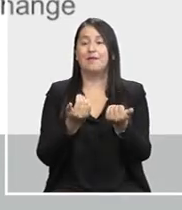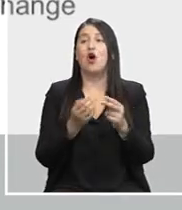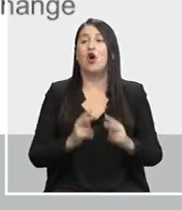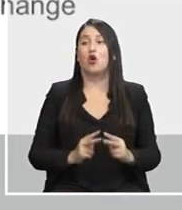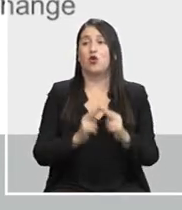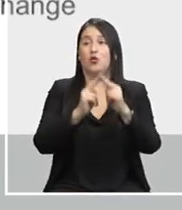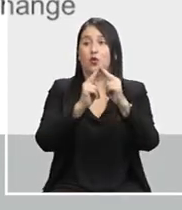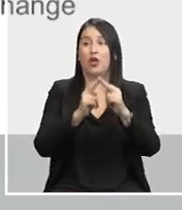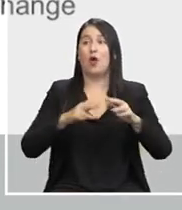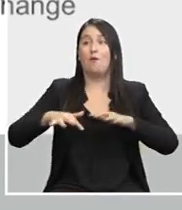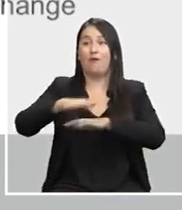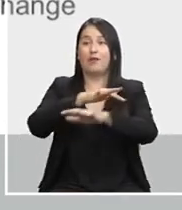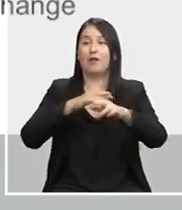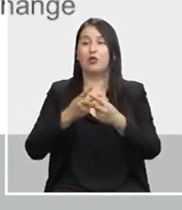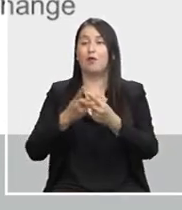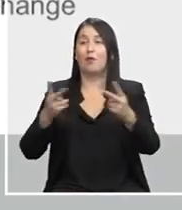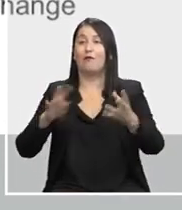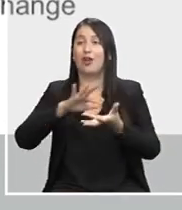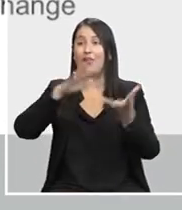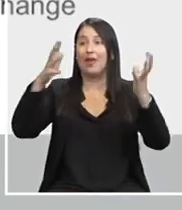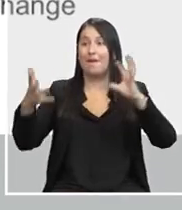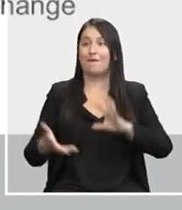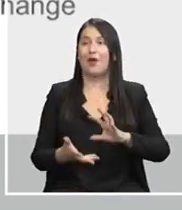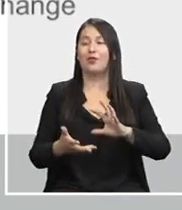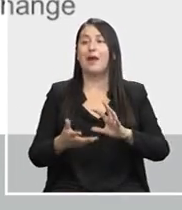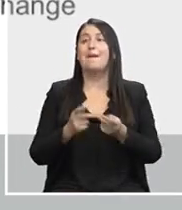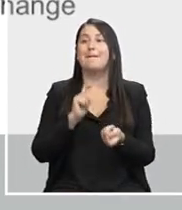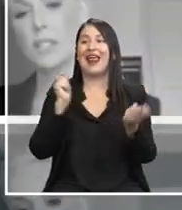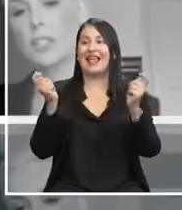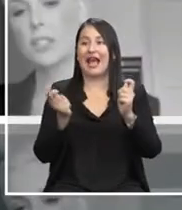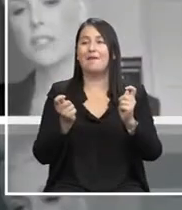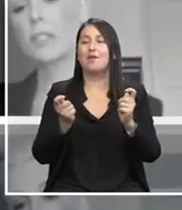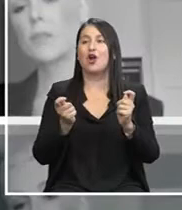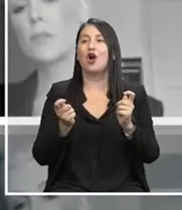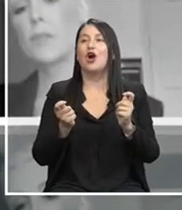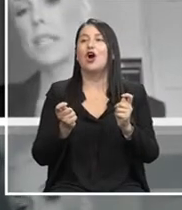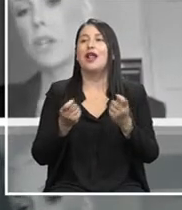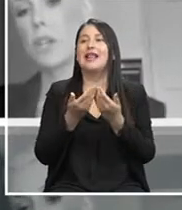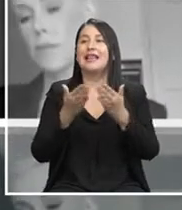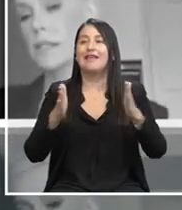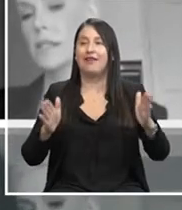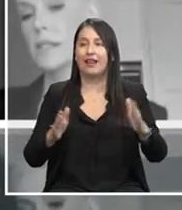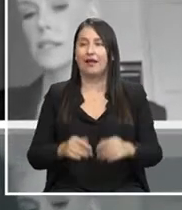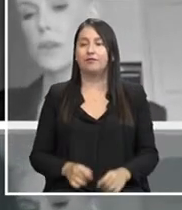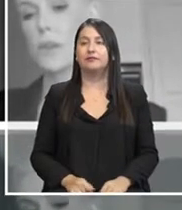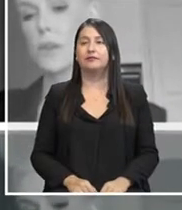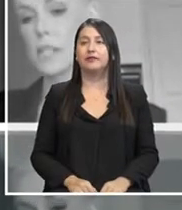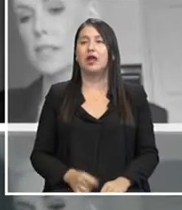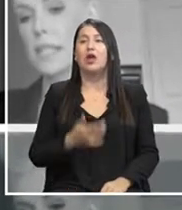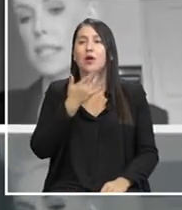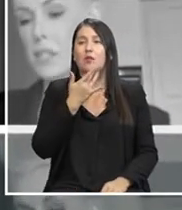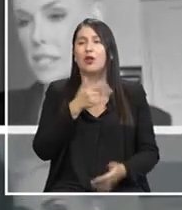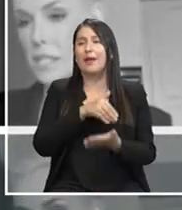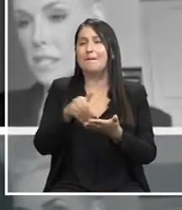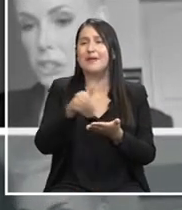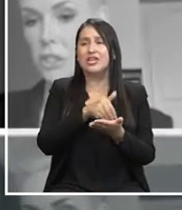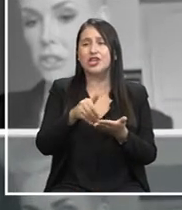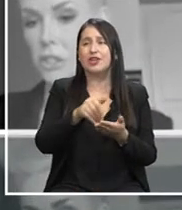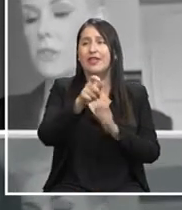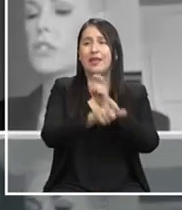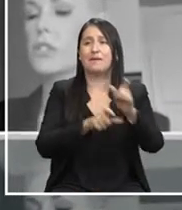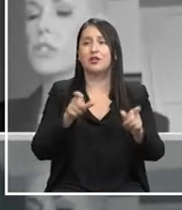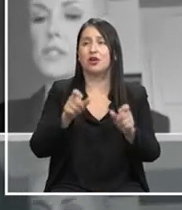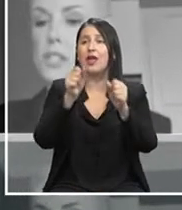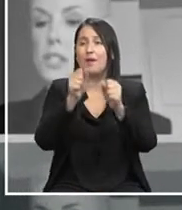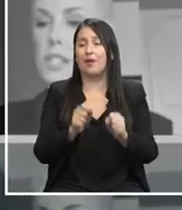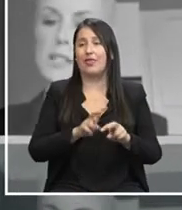un movimiento público global para el cambio y liberar el inmenso poder del plato. Porque miles de millones de personas pueden hacer